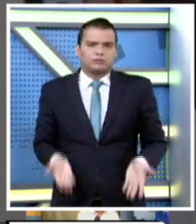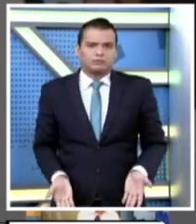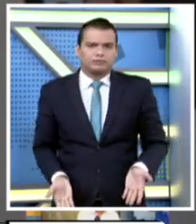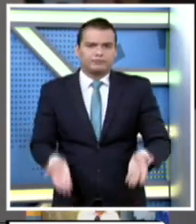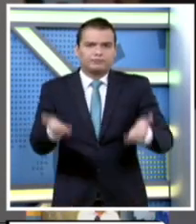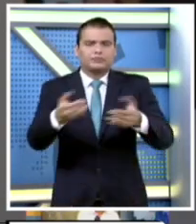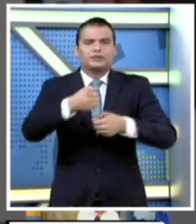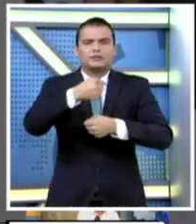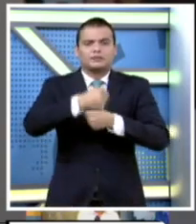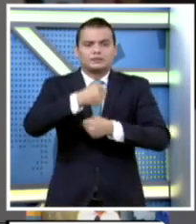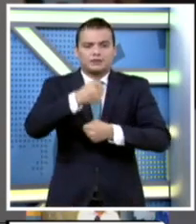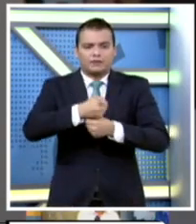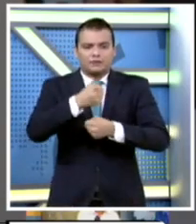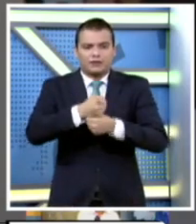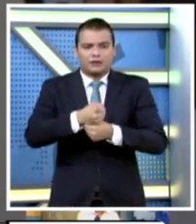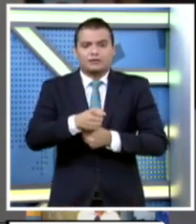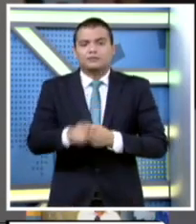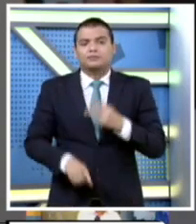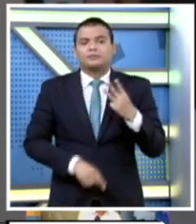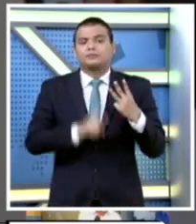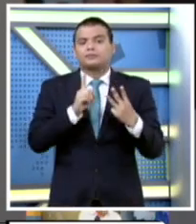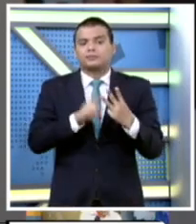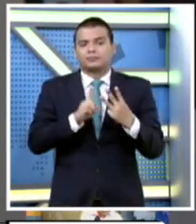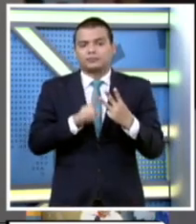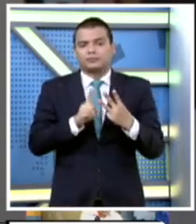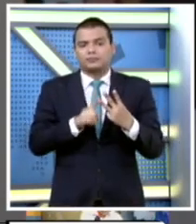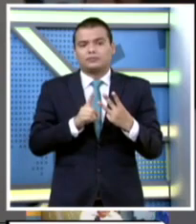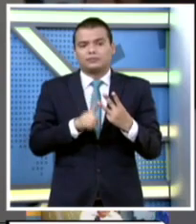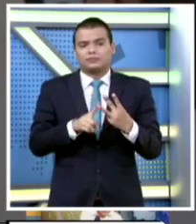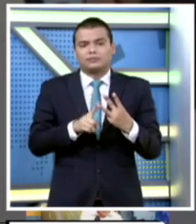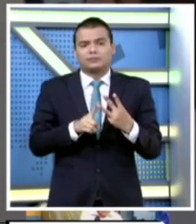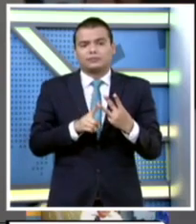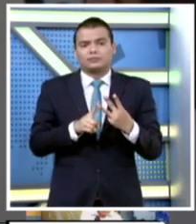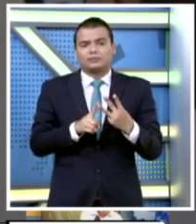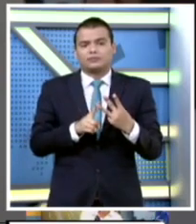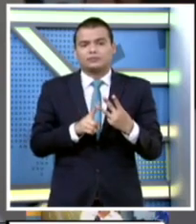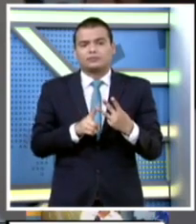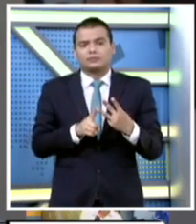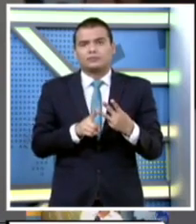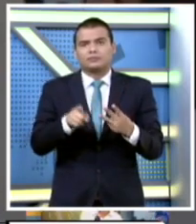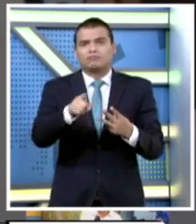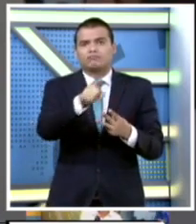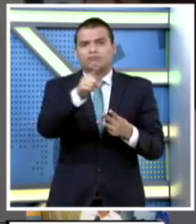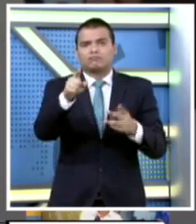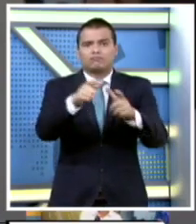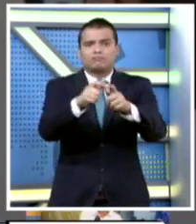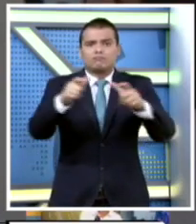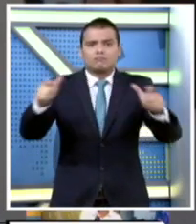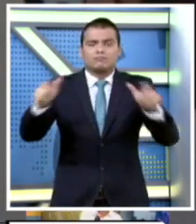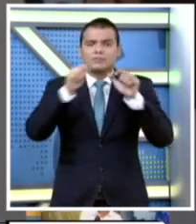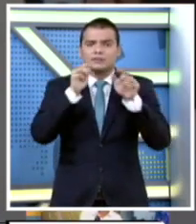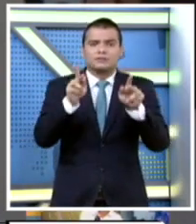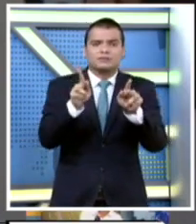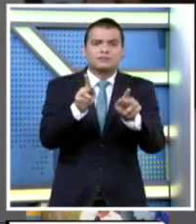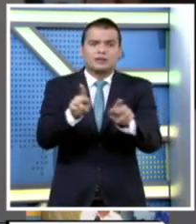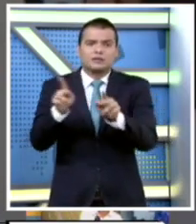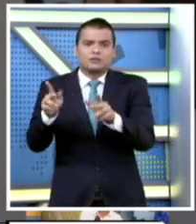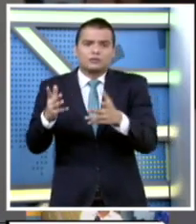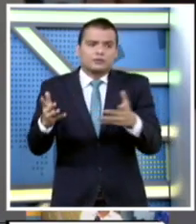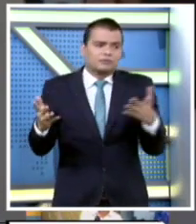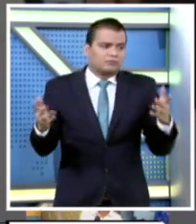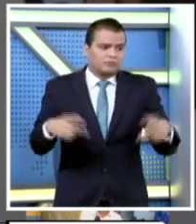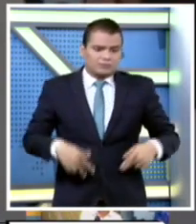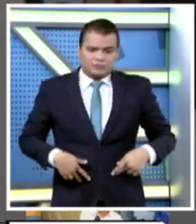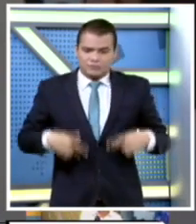manufactura. Y también lo ocurre porque muchas personas por su condición socioeconómica tienen que